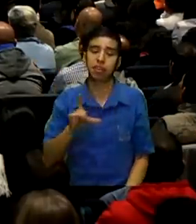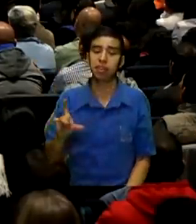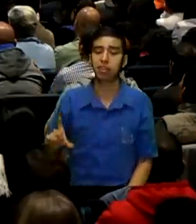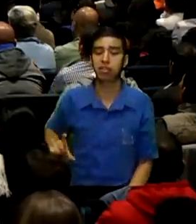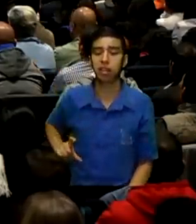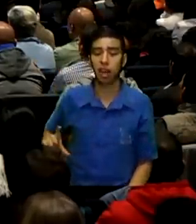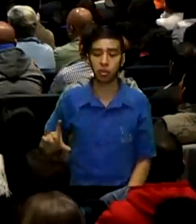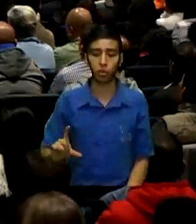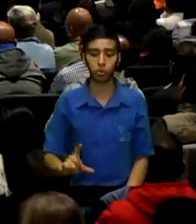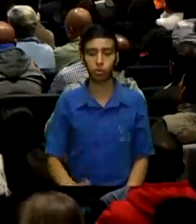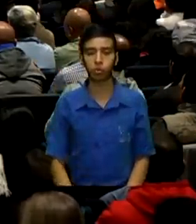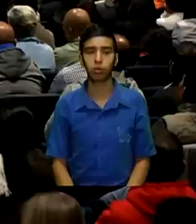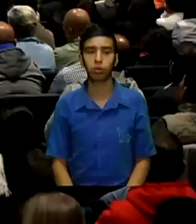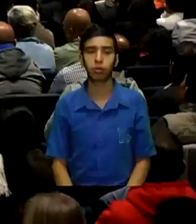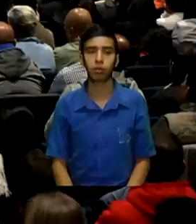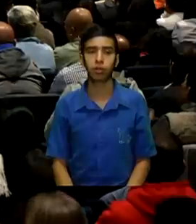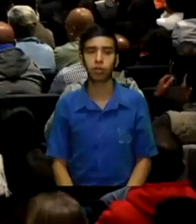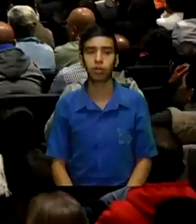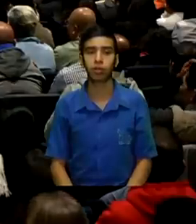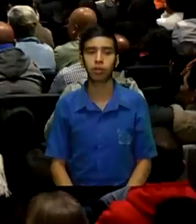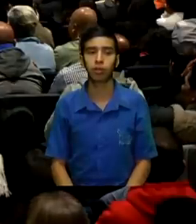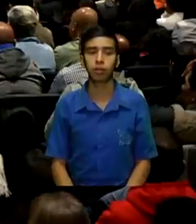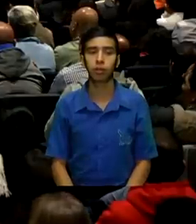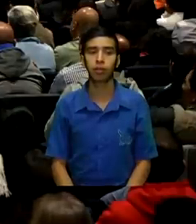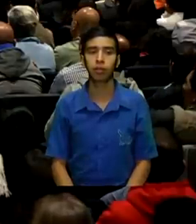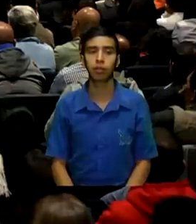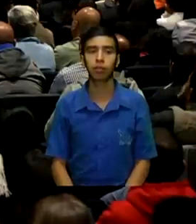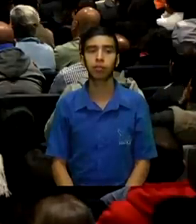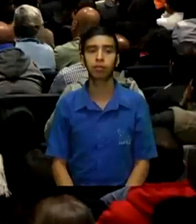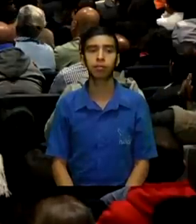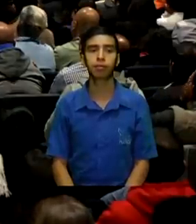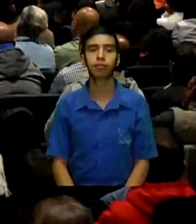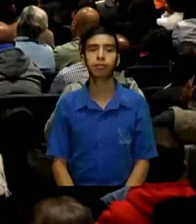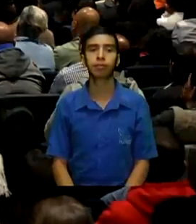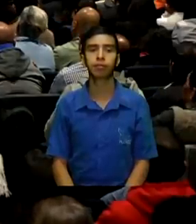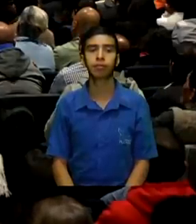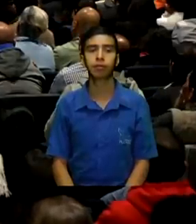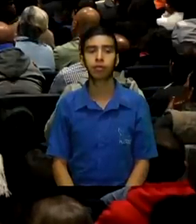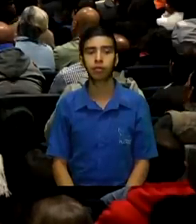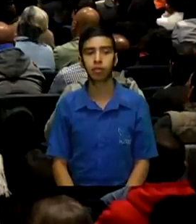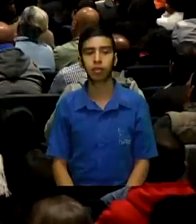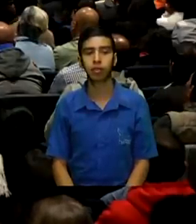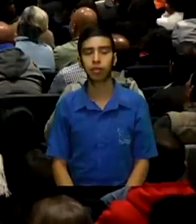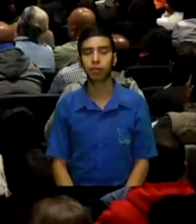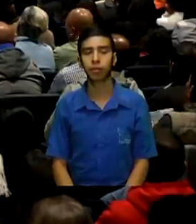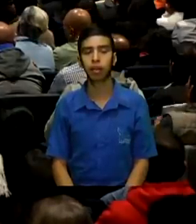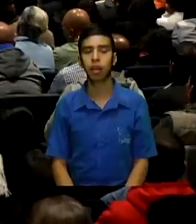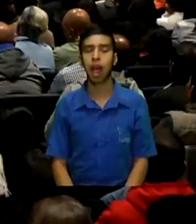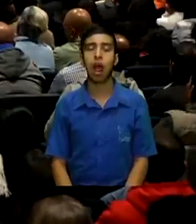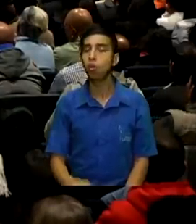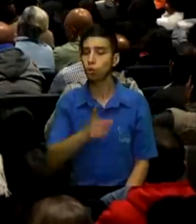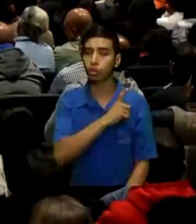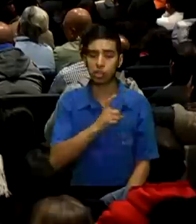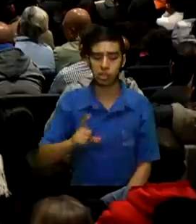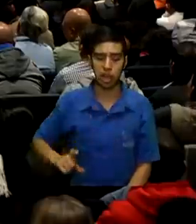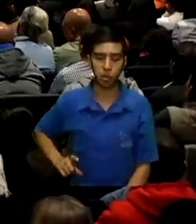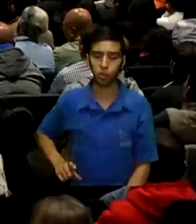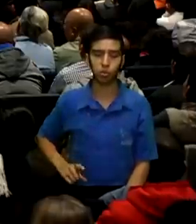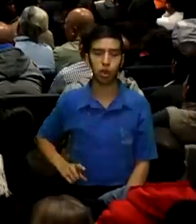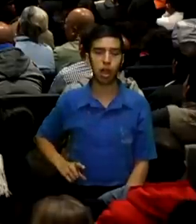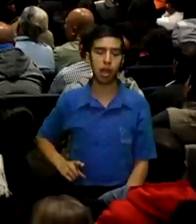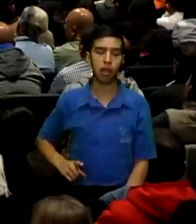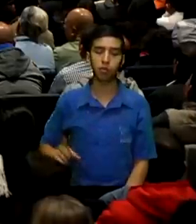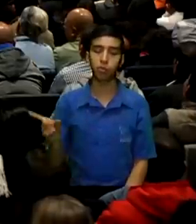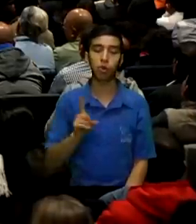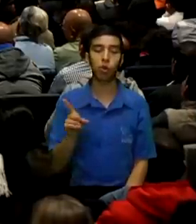¿Qué dijo? Voy a regresar de la muerte y los voy a perseguir a todos infelices. En las noches les voy a